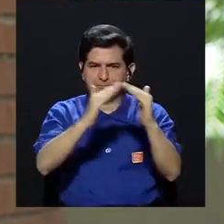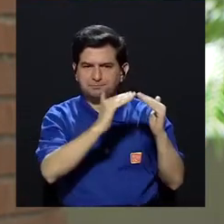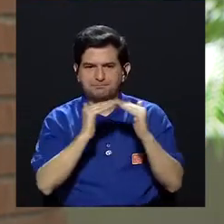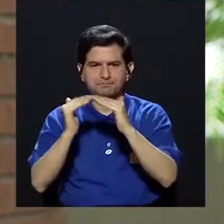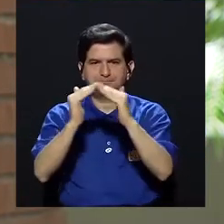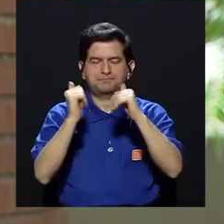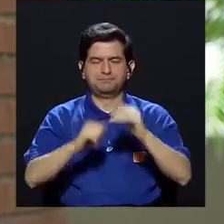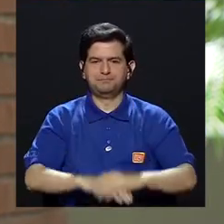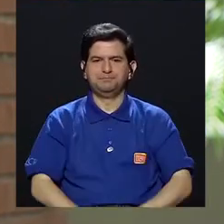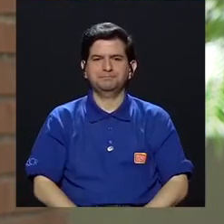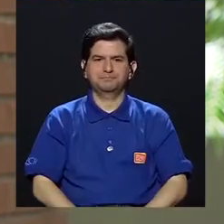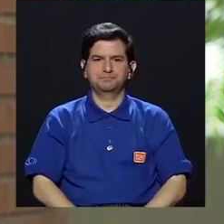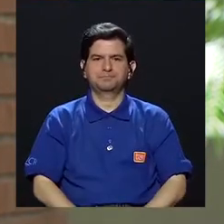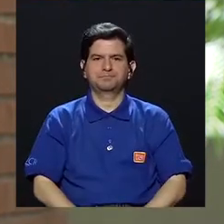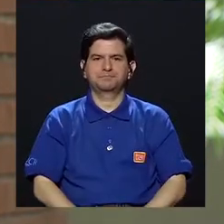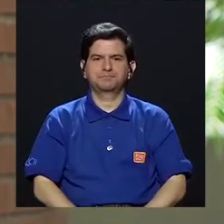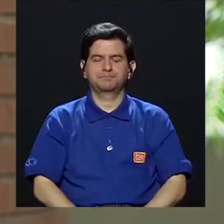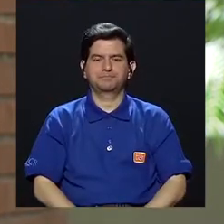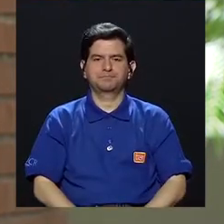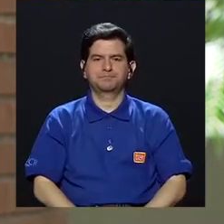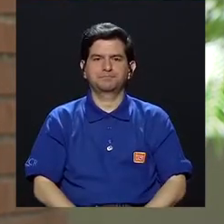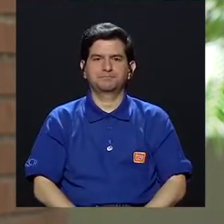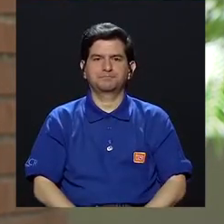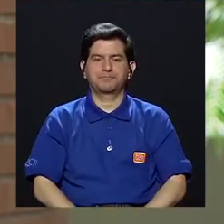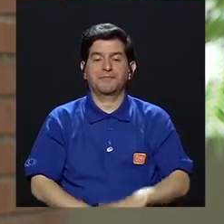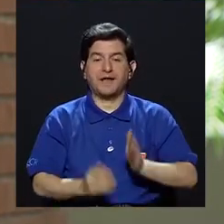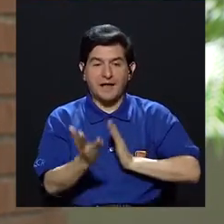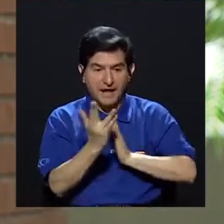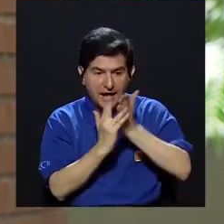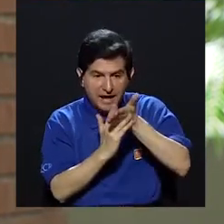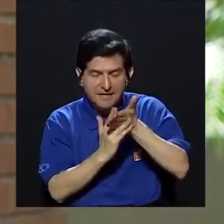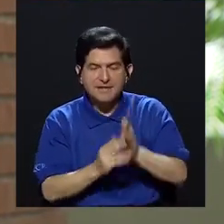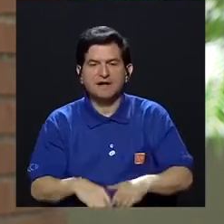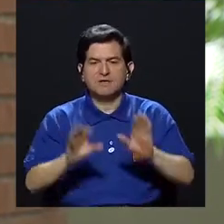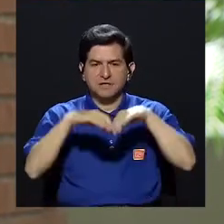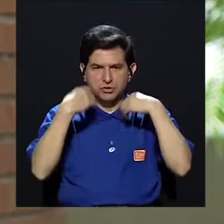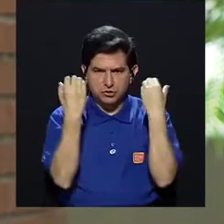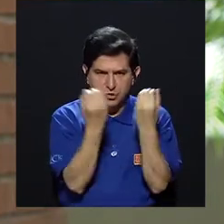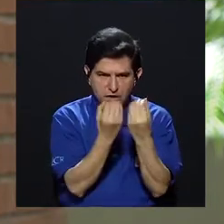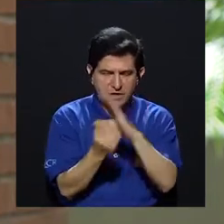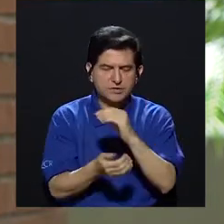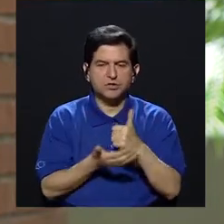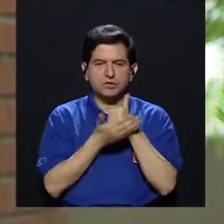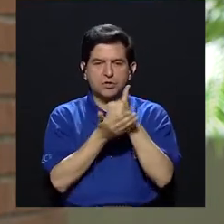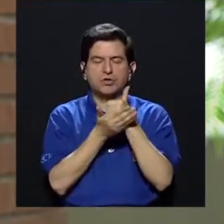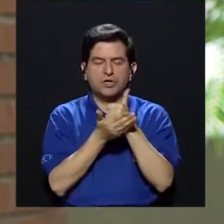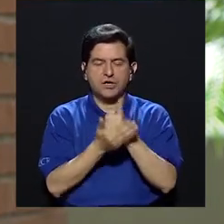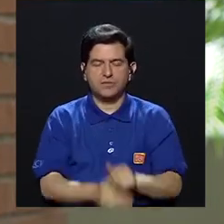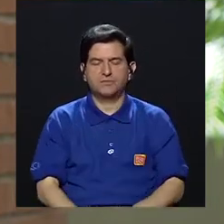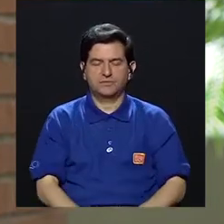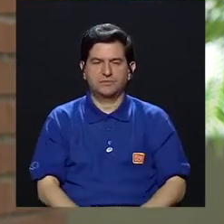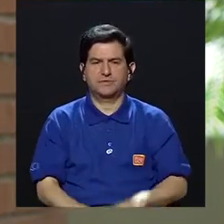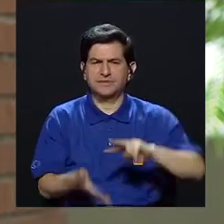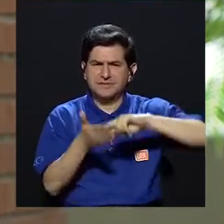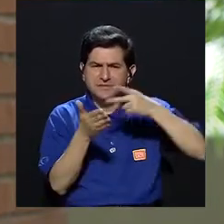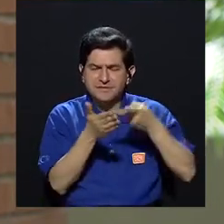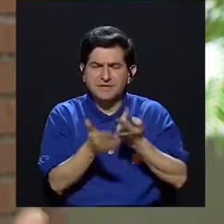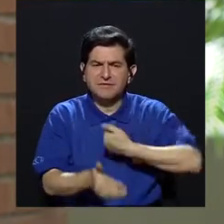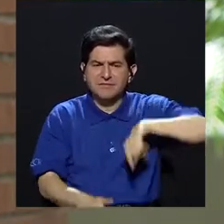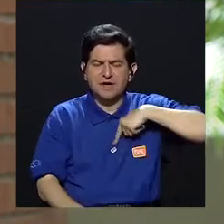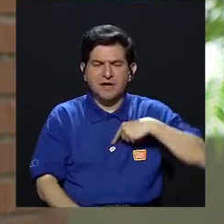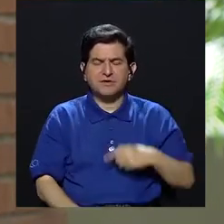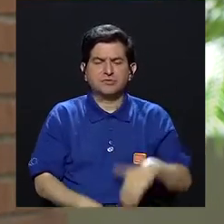barrio, ¿verdad? Entonces, mediante la organización y la ayuda mutua, esto quiere decir,